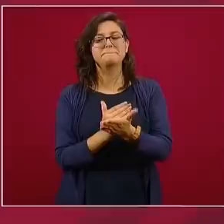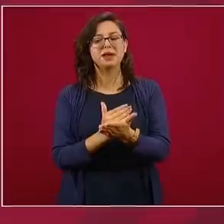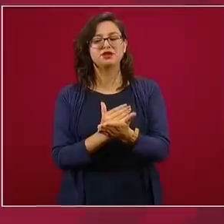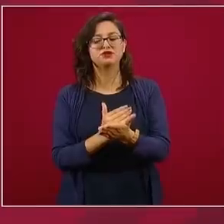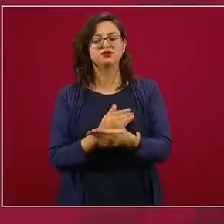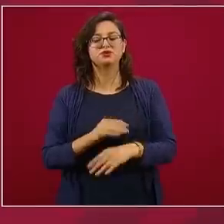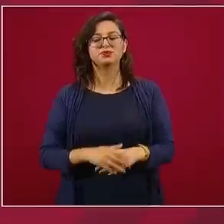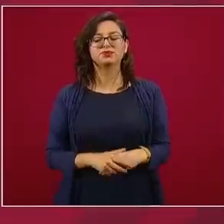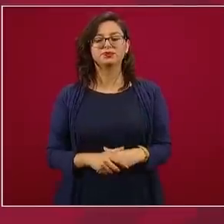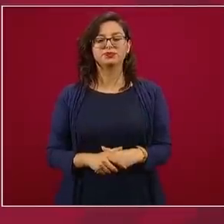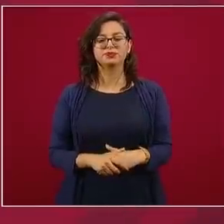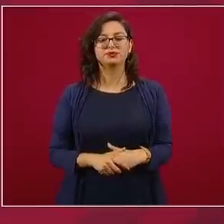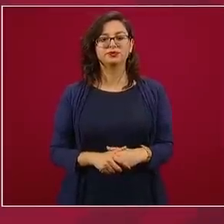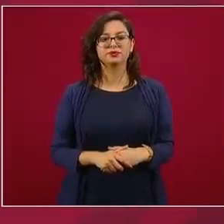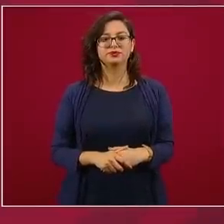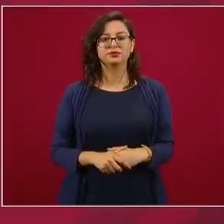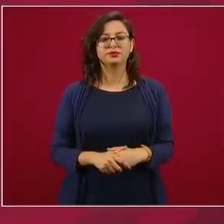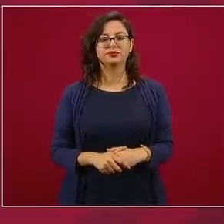Esto para que